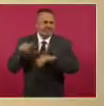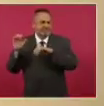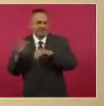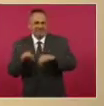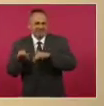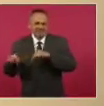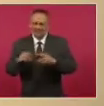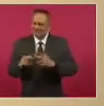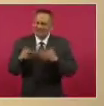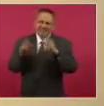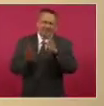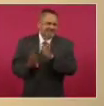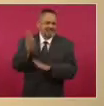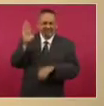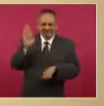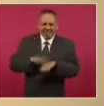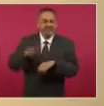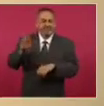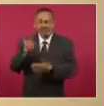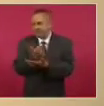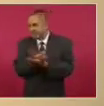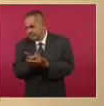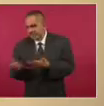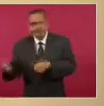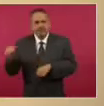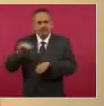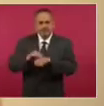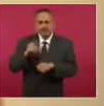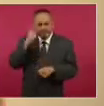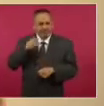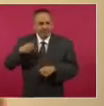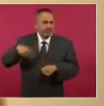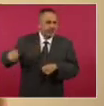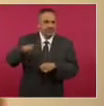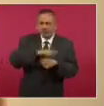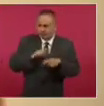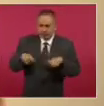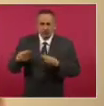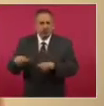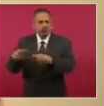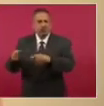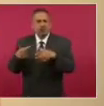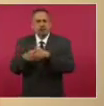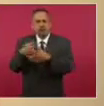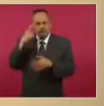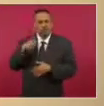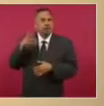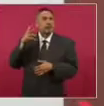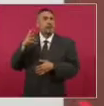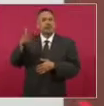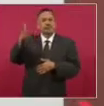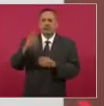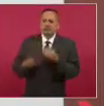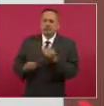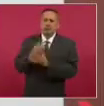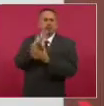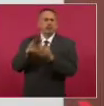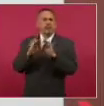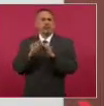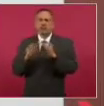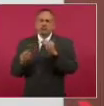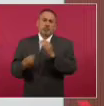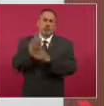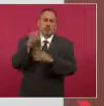máximos históricos de salario promedio ayudan a sentar las bases de un modelo nuevo